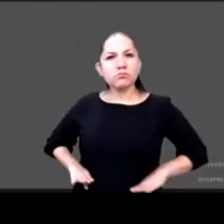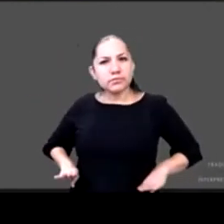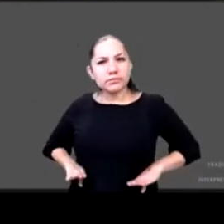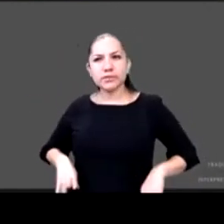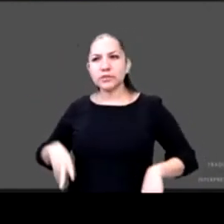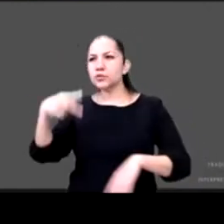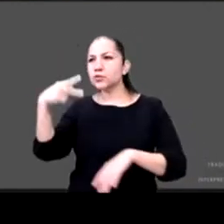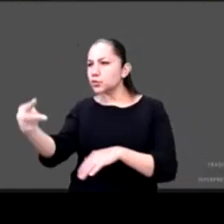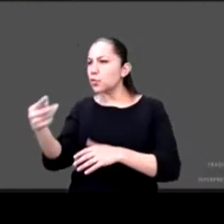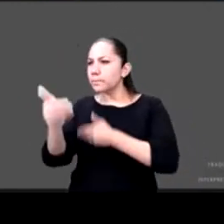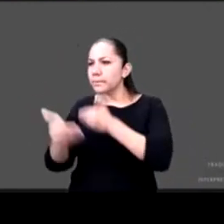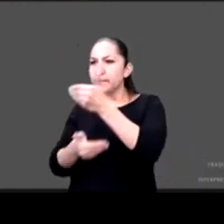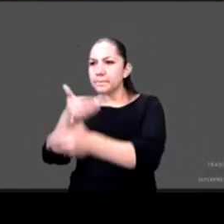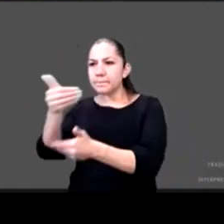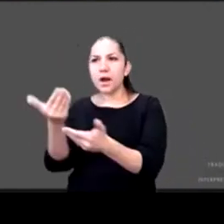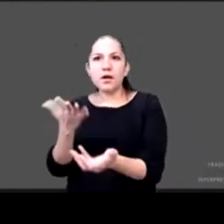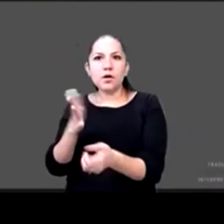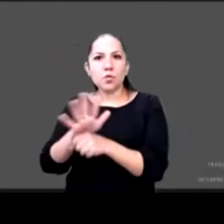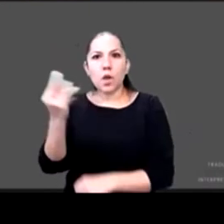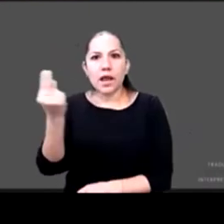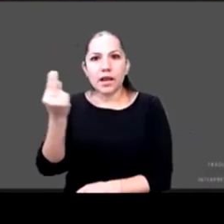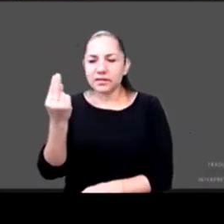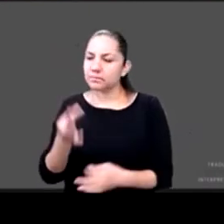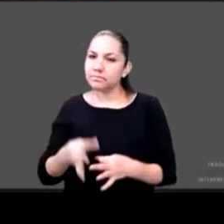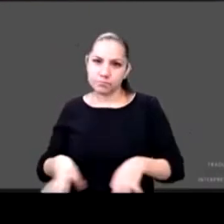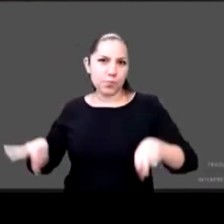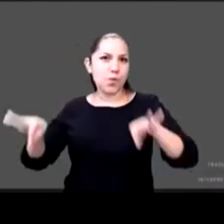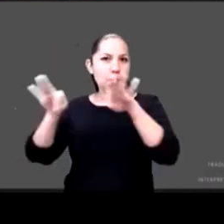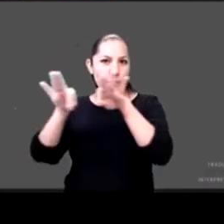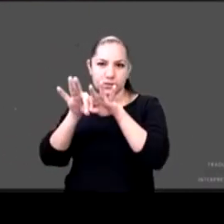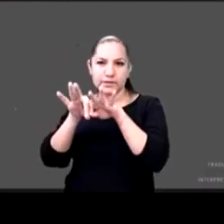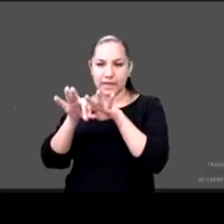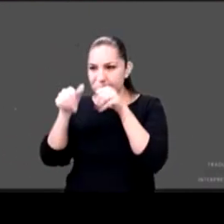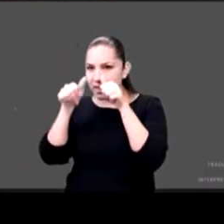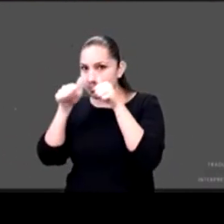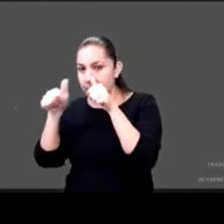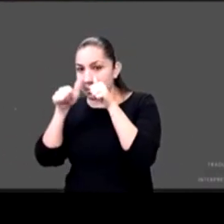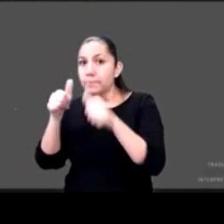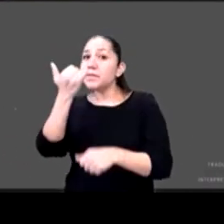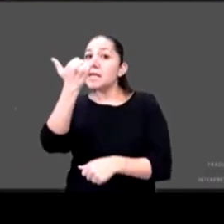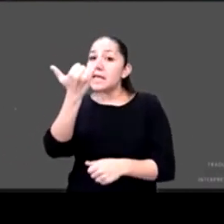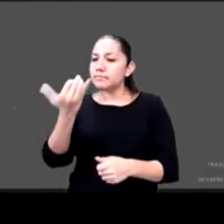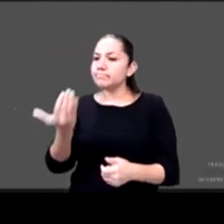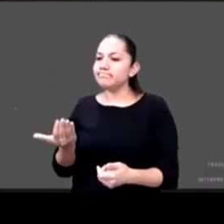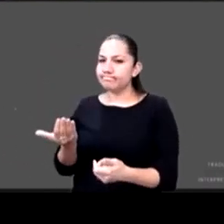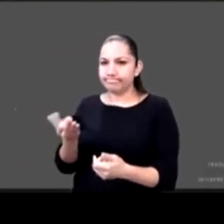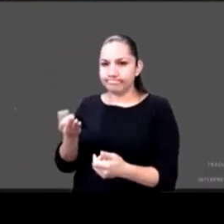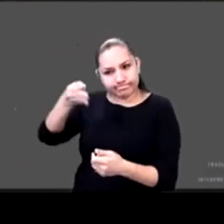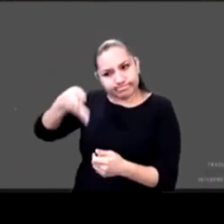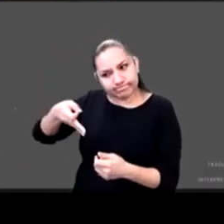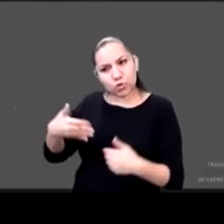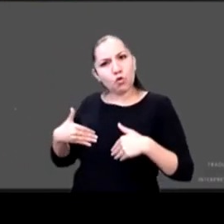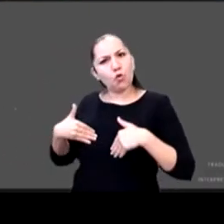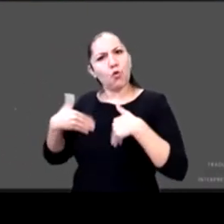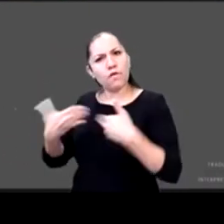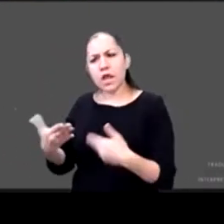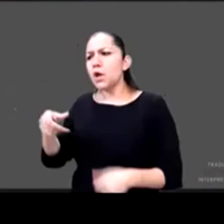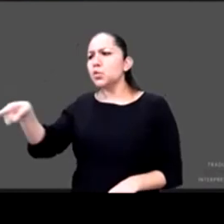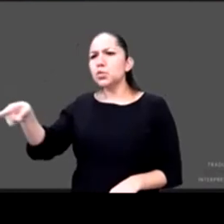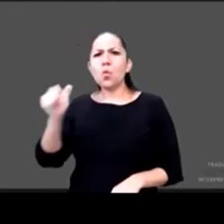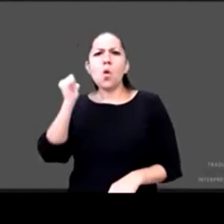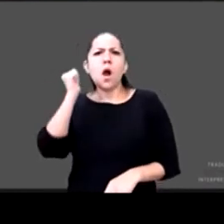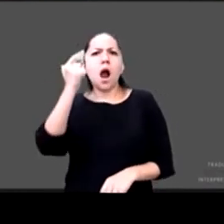no sientan que no nos pueden decir algo por miedo, ¿no? Entonces, que todo vale, dime lo que quieres, aquí estoy para